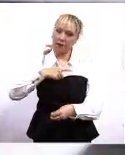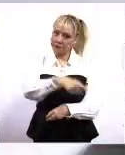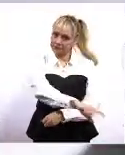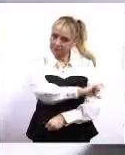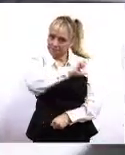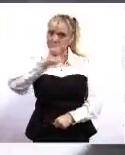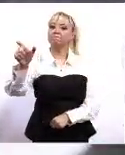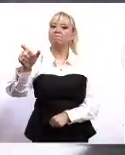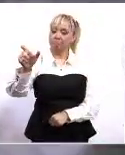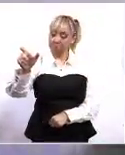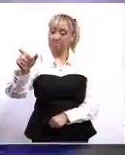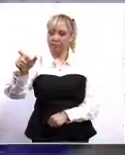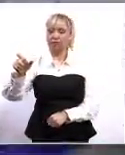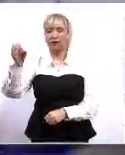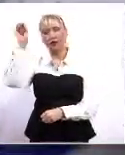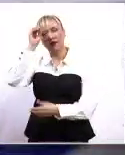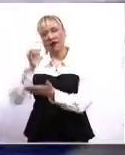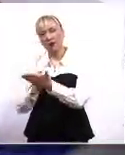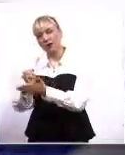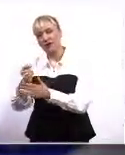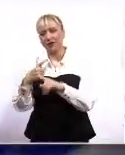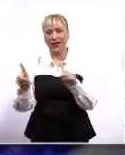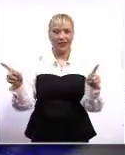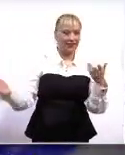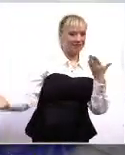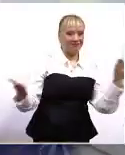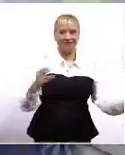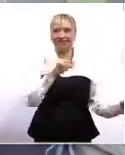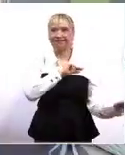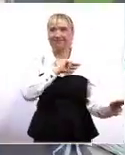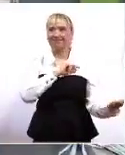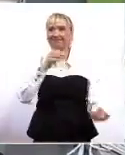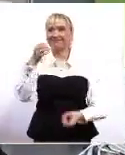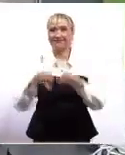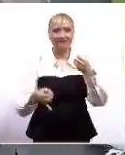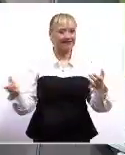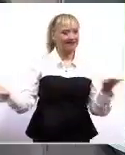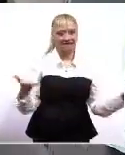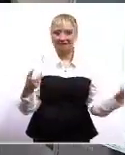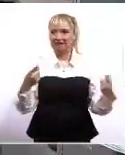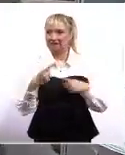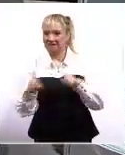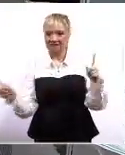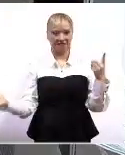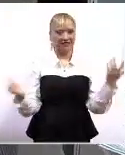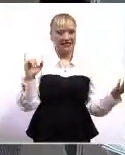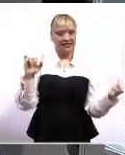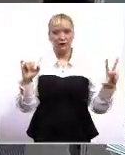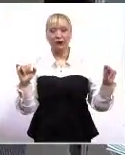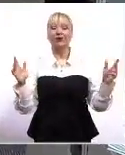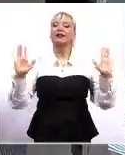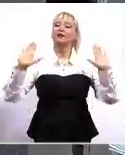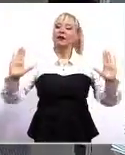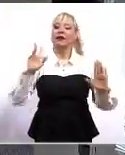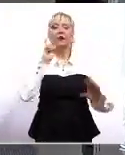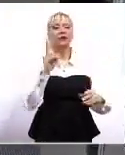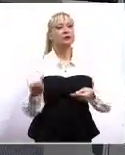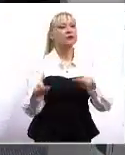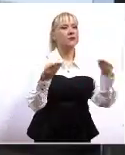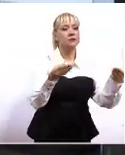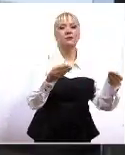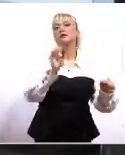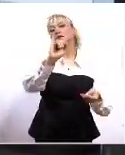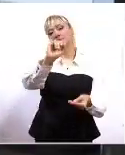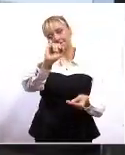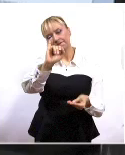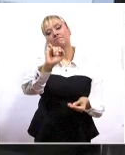de criterios entre tribunales colegiados, explicó que al no inscribir al trabajador al Infonavit durante el tiempo que duró la relación laboral, el